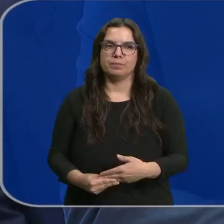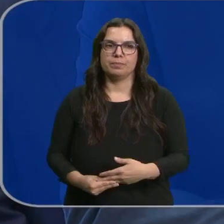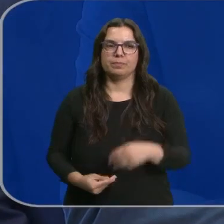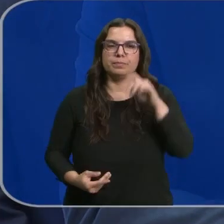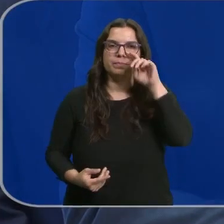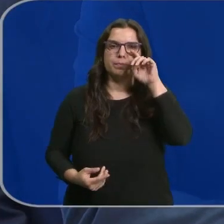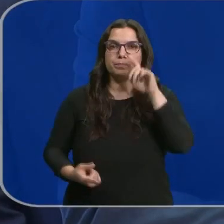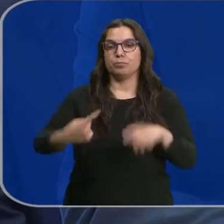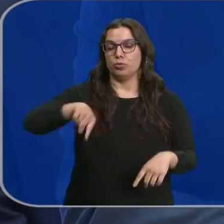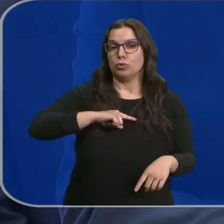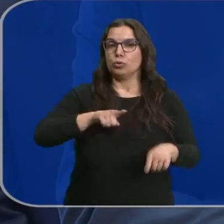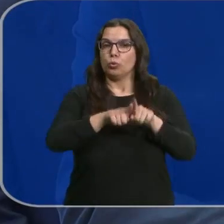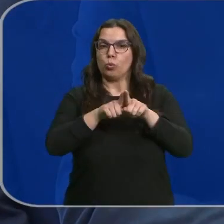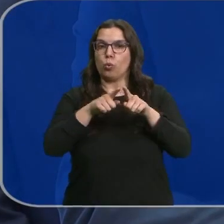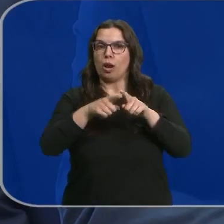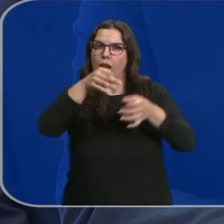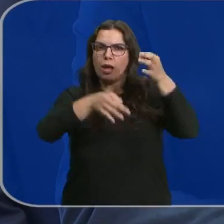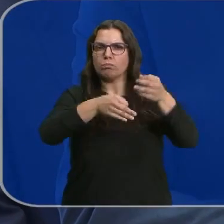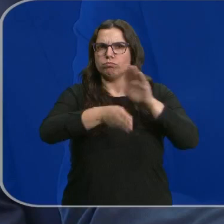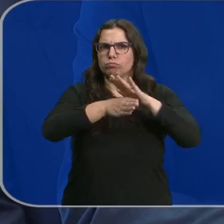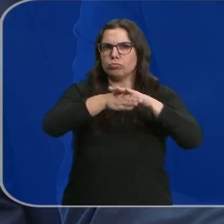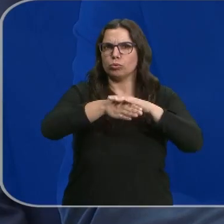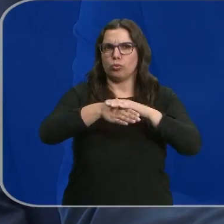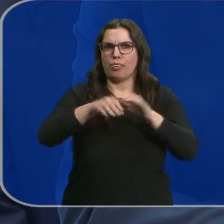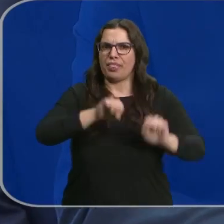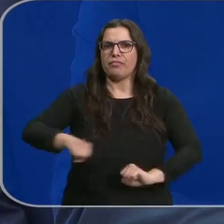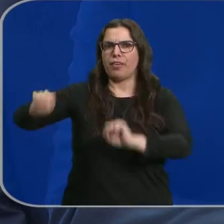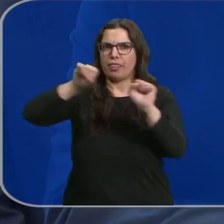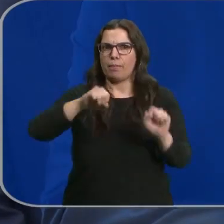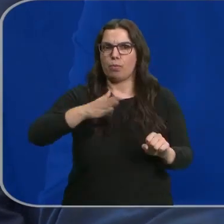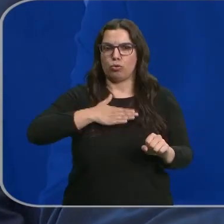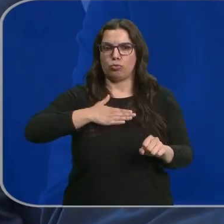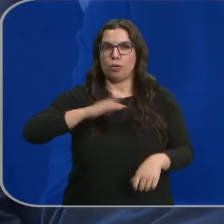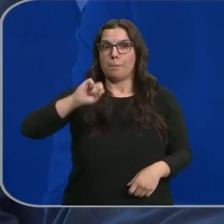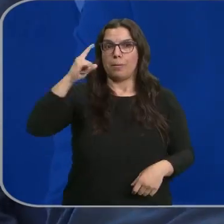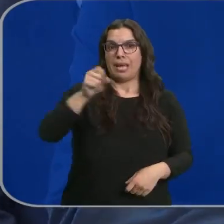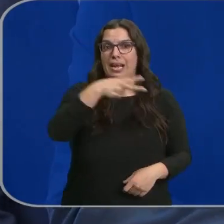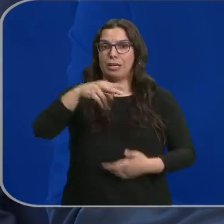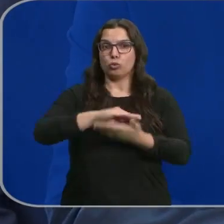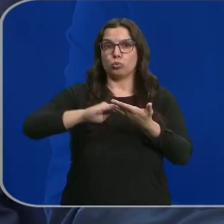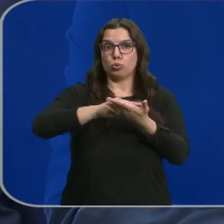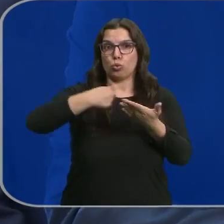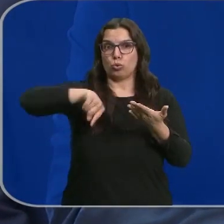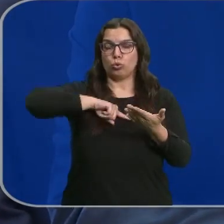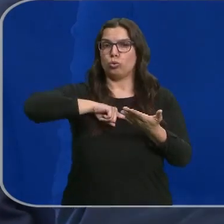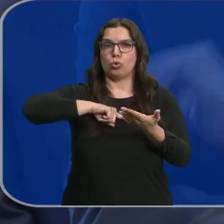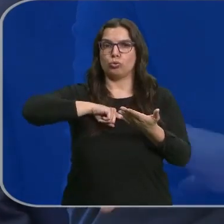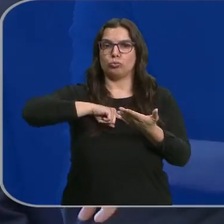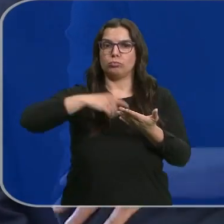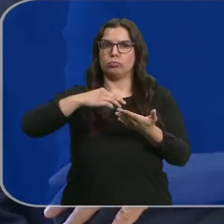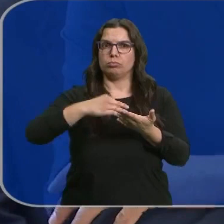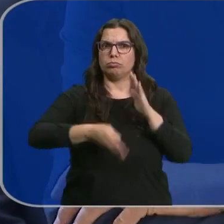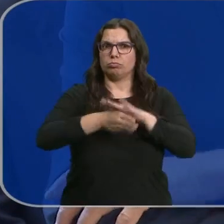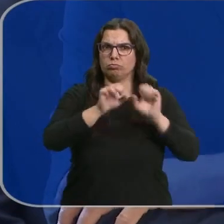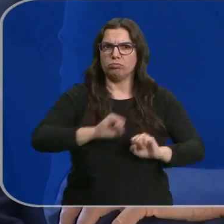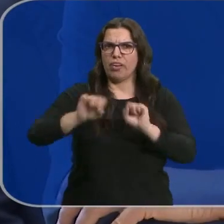Que seguimos en el contencioso defendiendo la legalidad de esa primera resolución, porque no hay sentencia